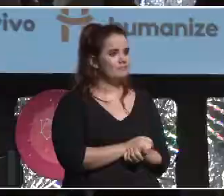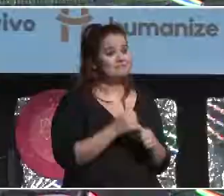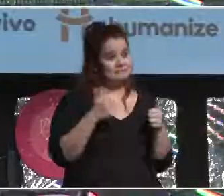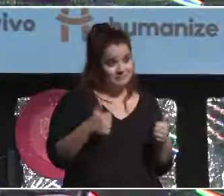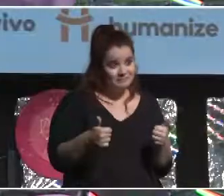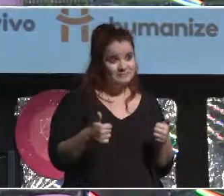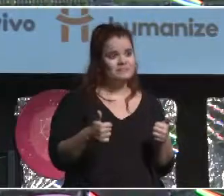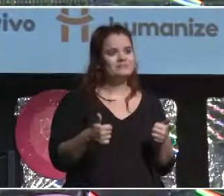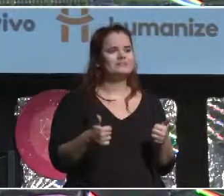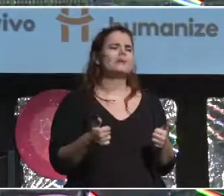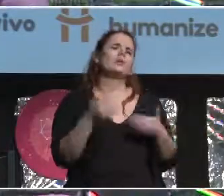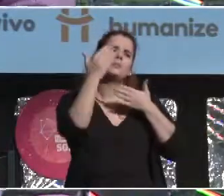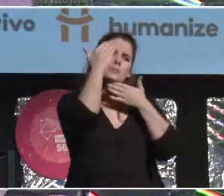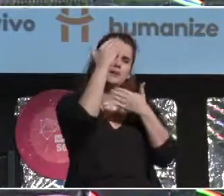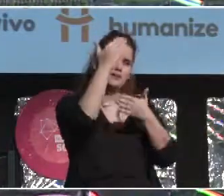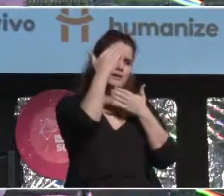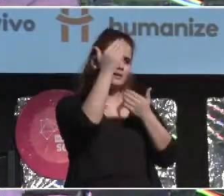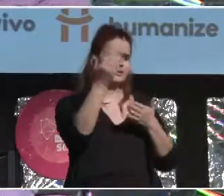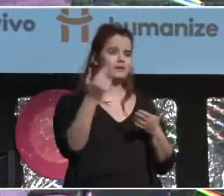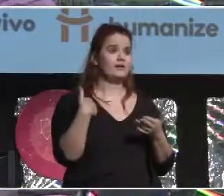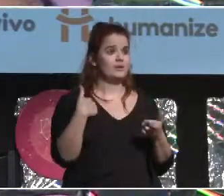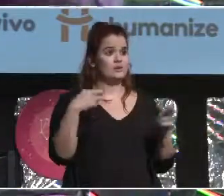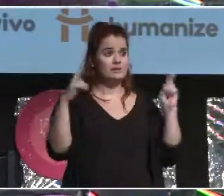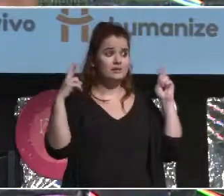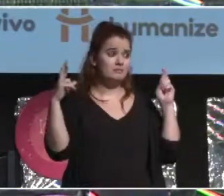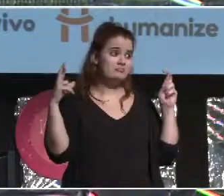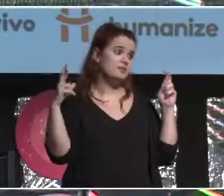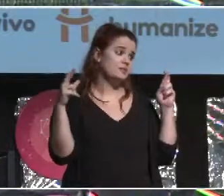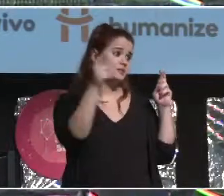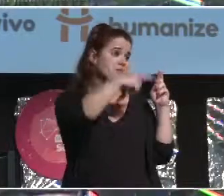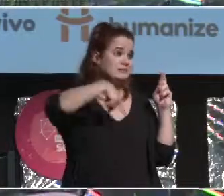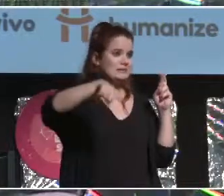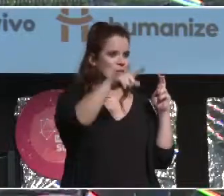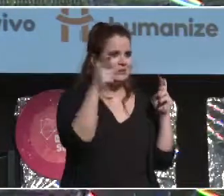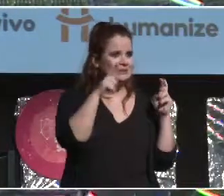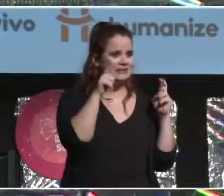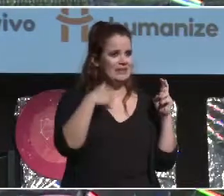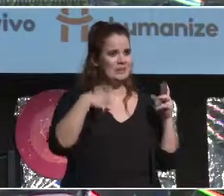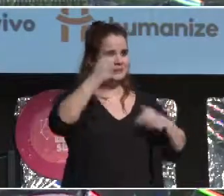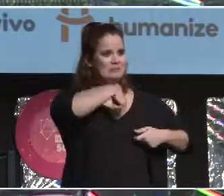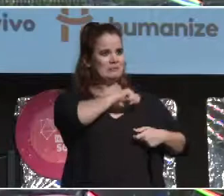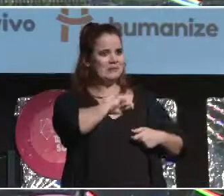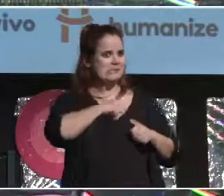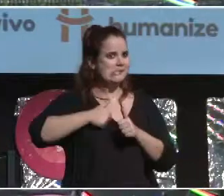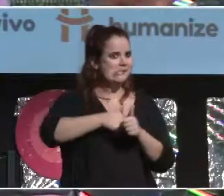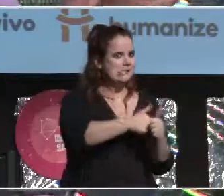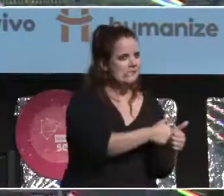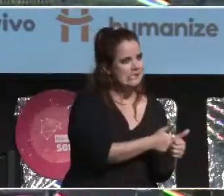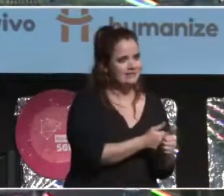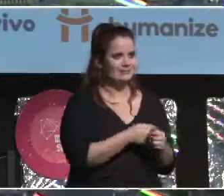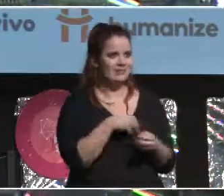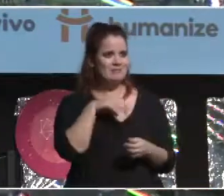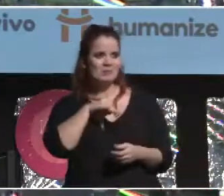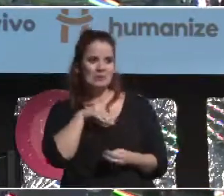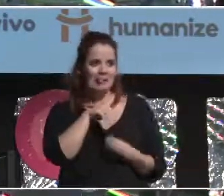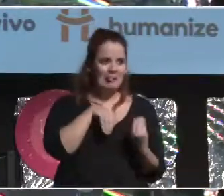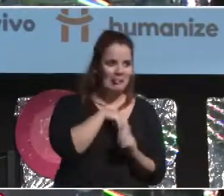Bueno, primero que todo, muchas gracias. Espero que me puedan seguir el español porque mi portugués es